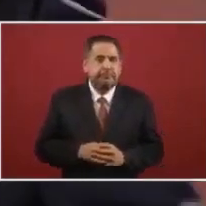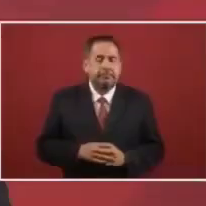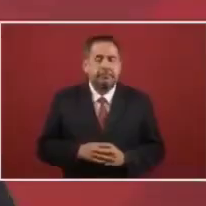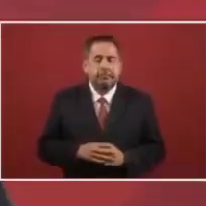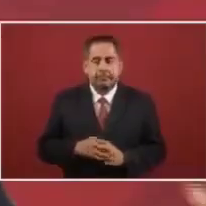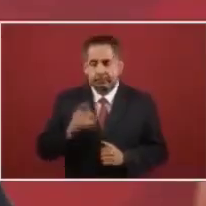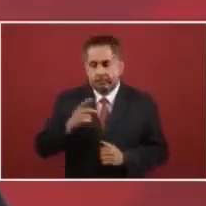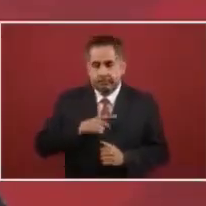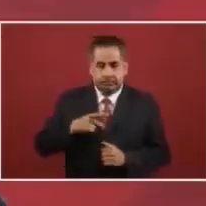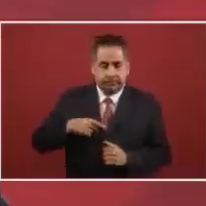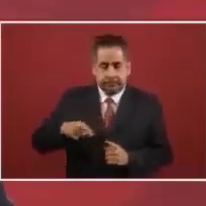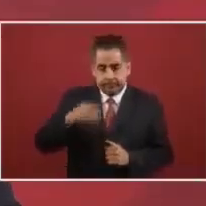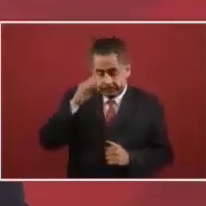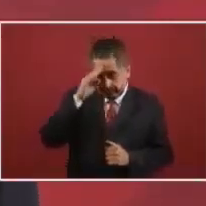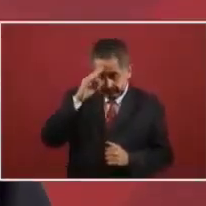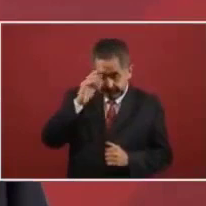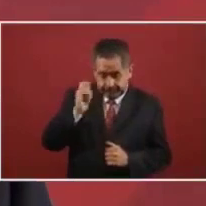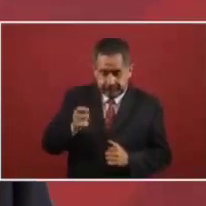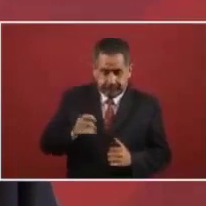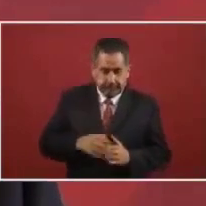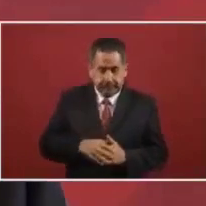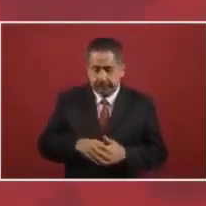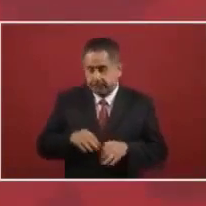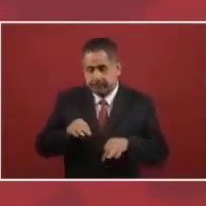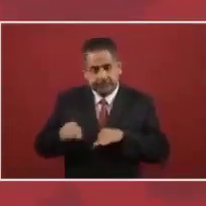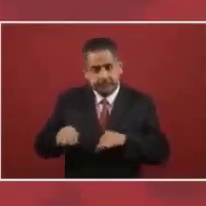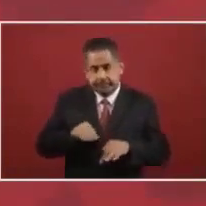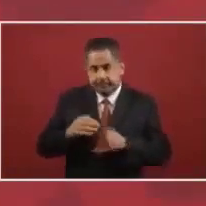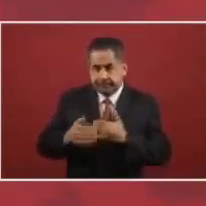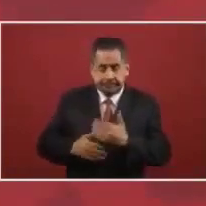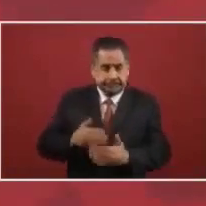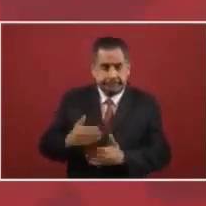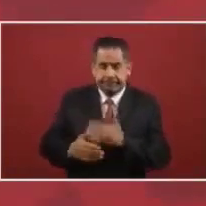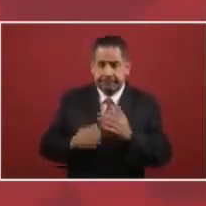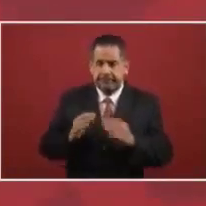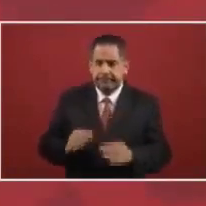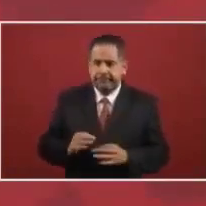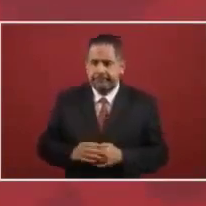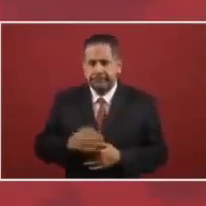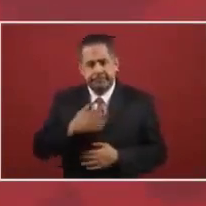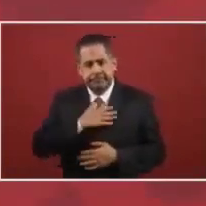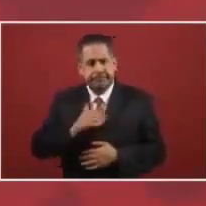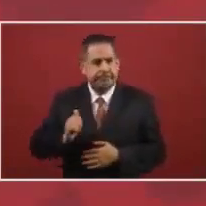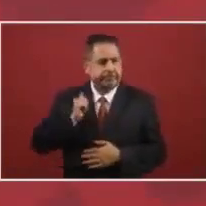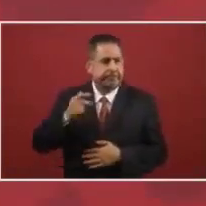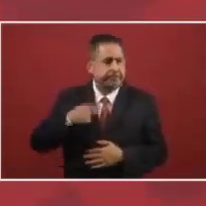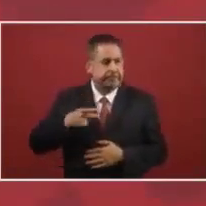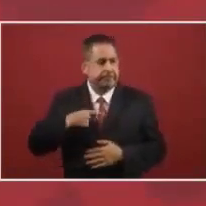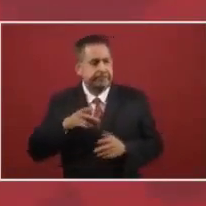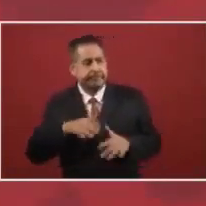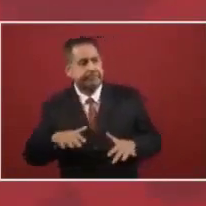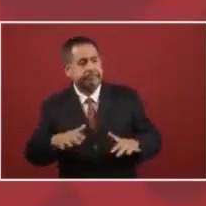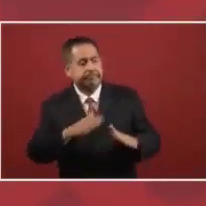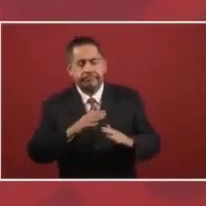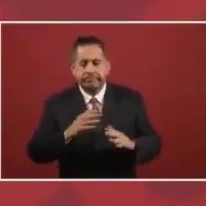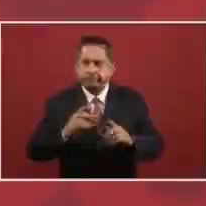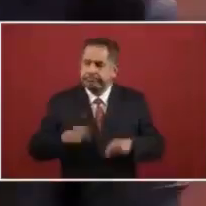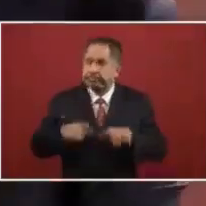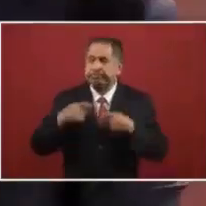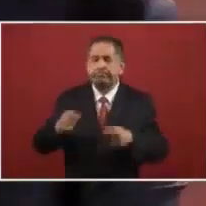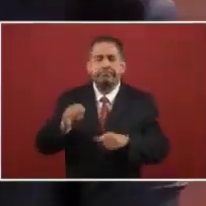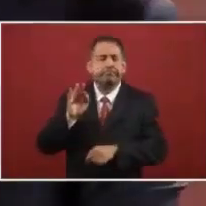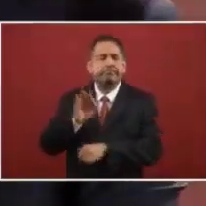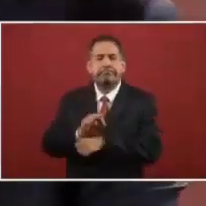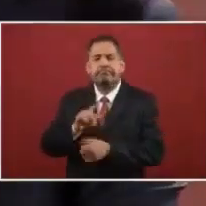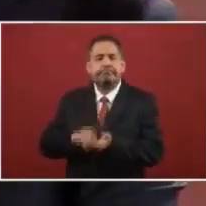qué tiene qué trabajar en beneficio de la gente en beneficio